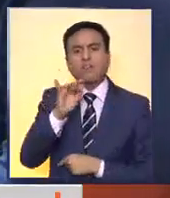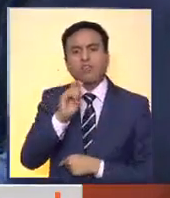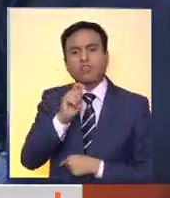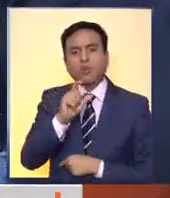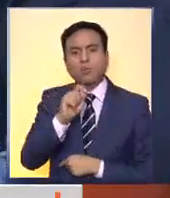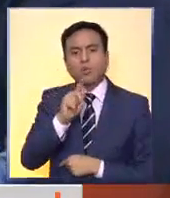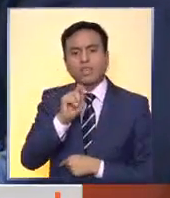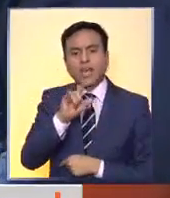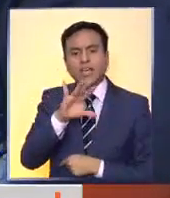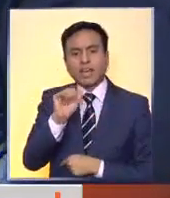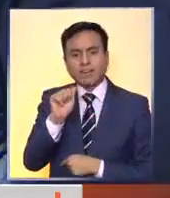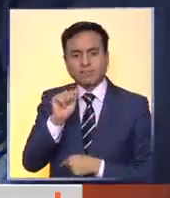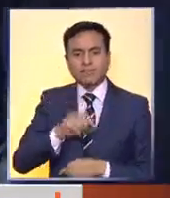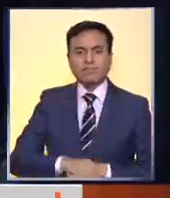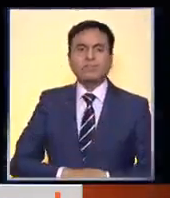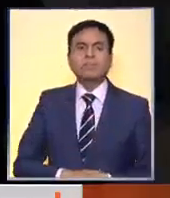siento